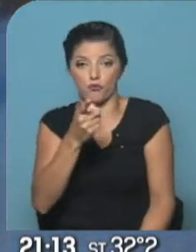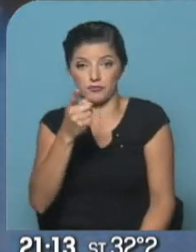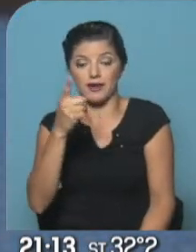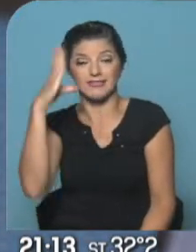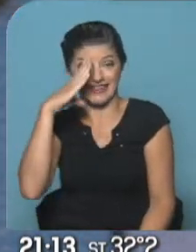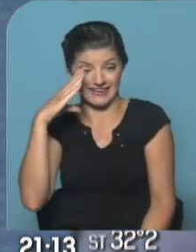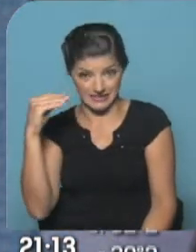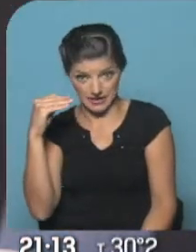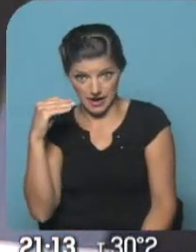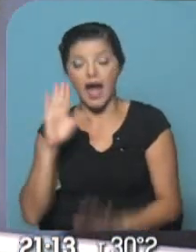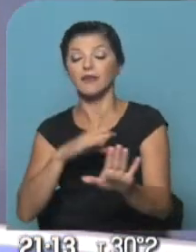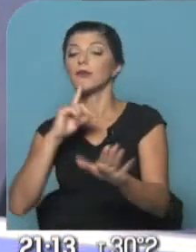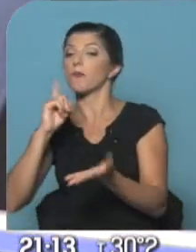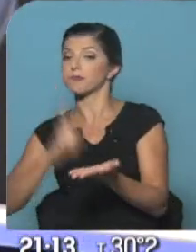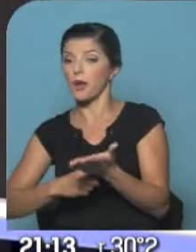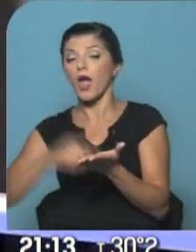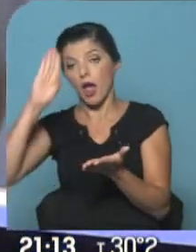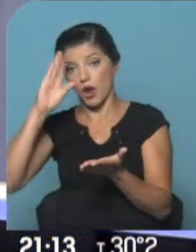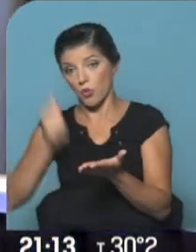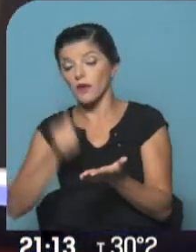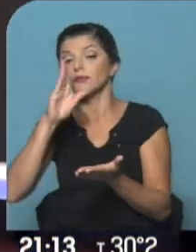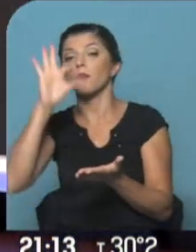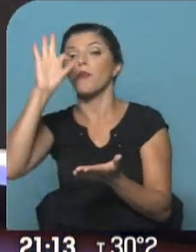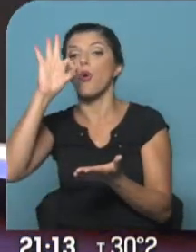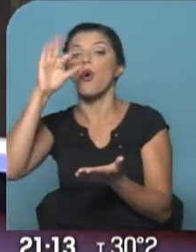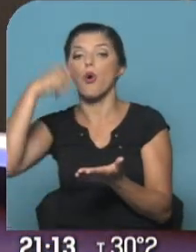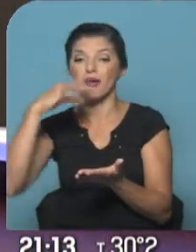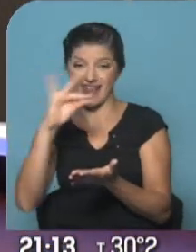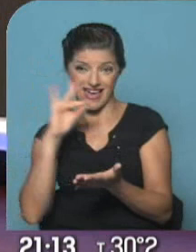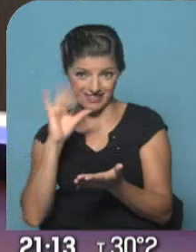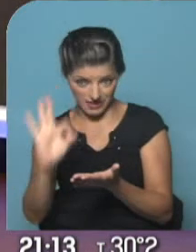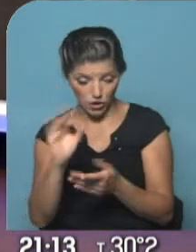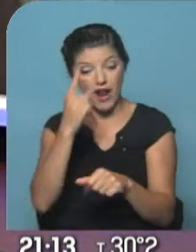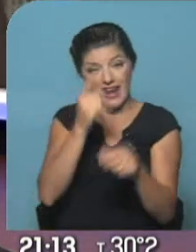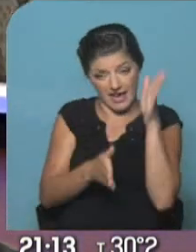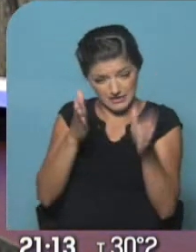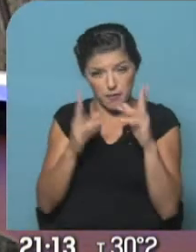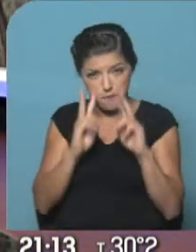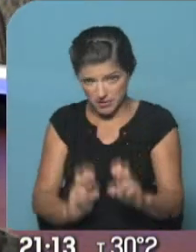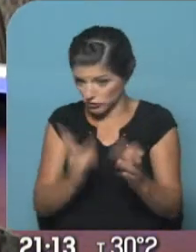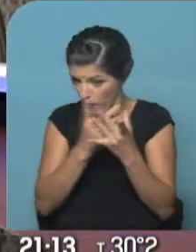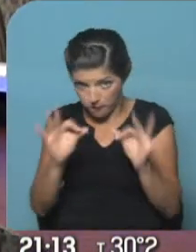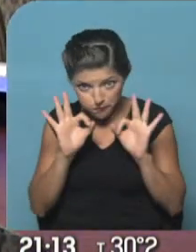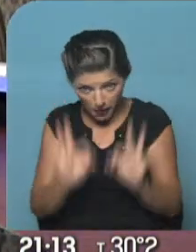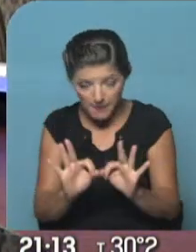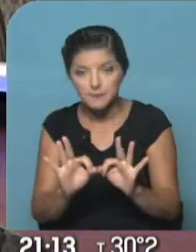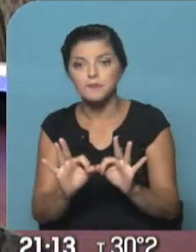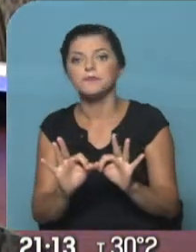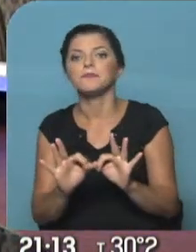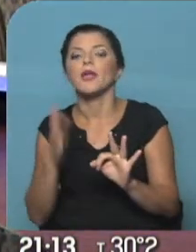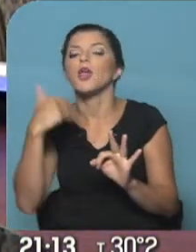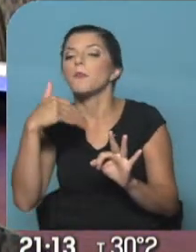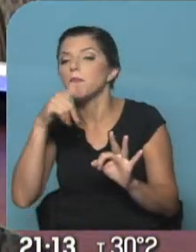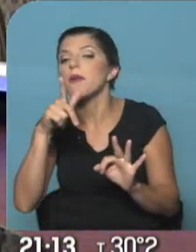Claudio Bonadío, quien dio por cerrada su etapa de investigación y ya corrió vista a las querellas como para acercarse al